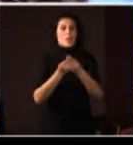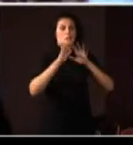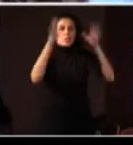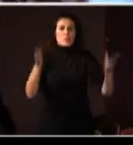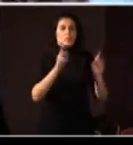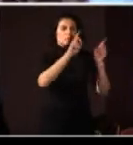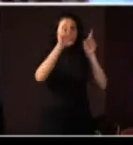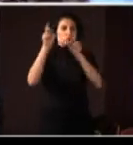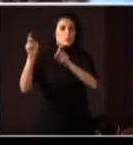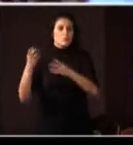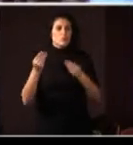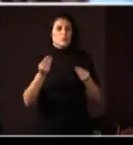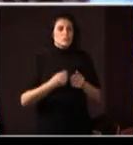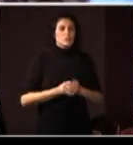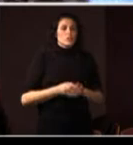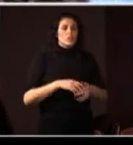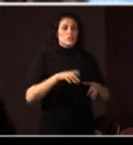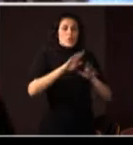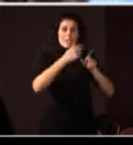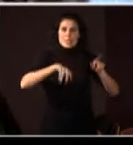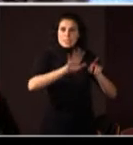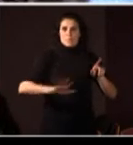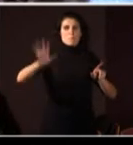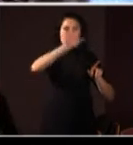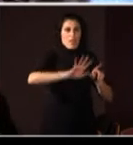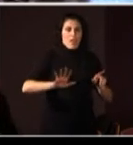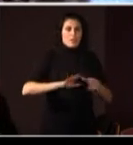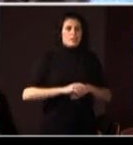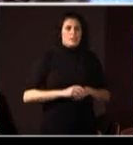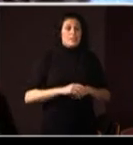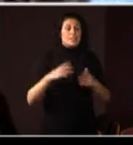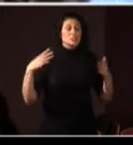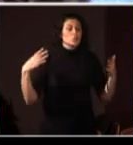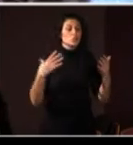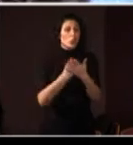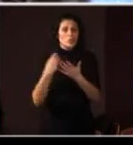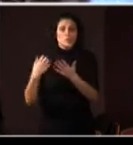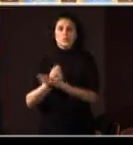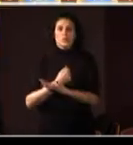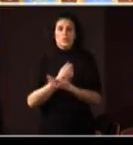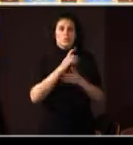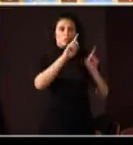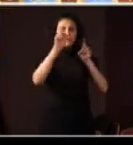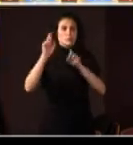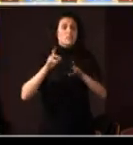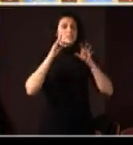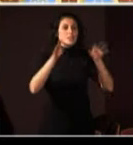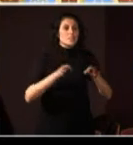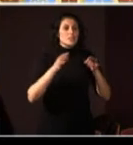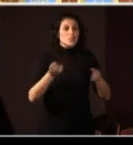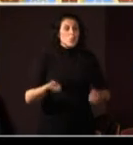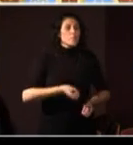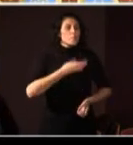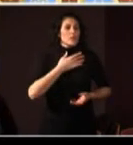mundo y por la totalidad de las tierras de España. Y en todos los sitios les aseguro que hablé con pasión y convicción de